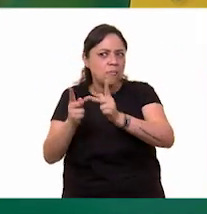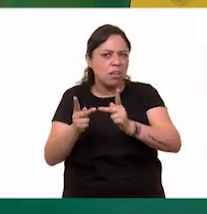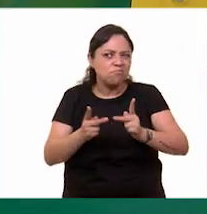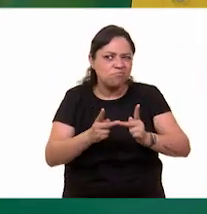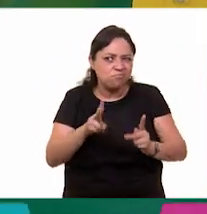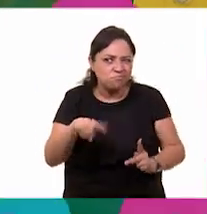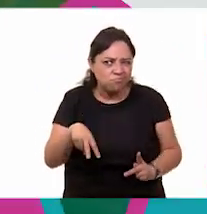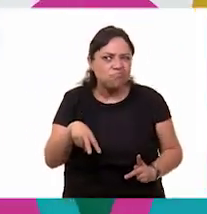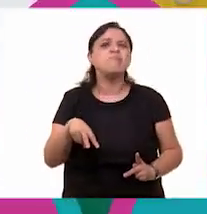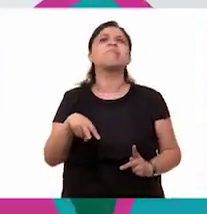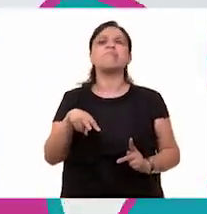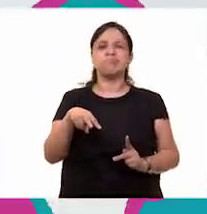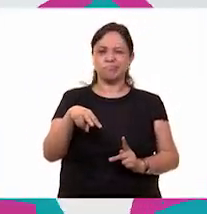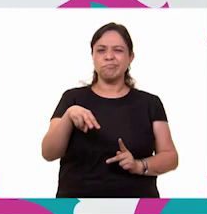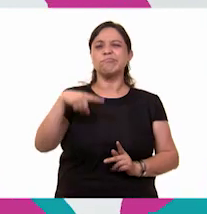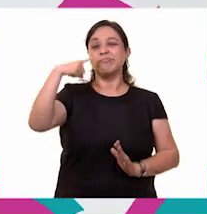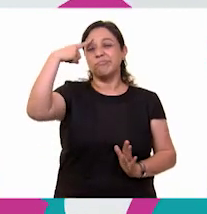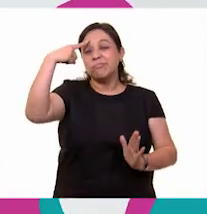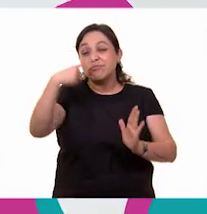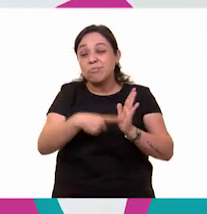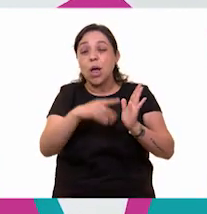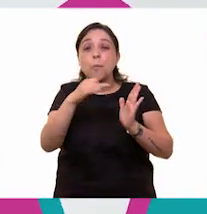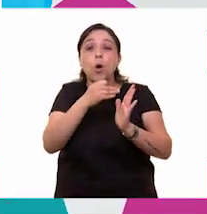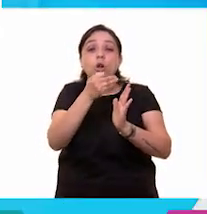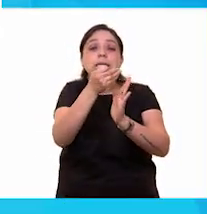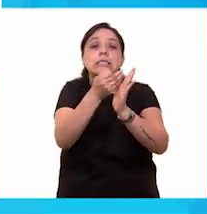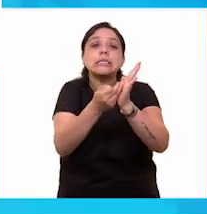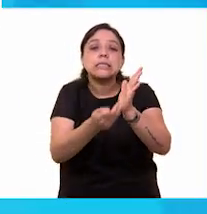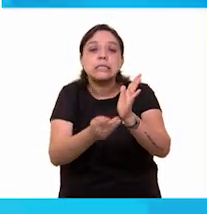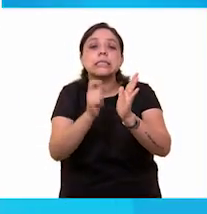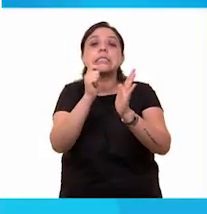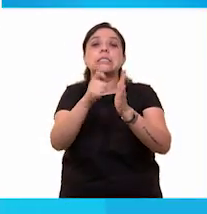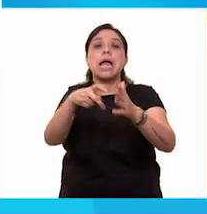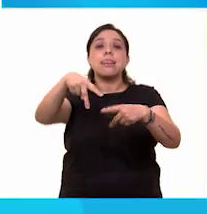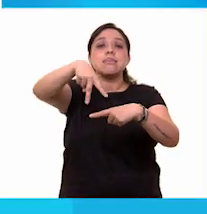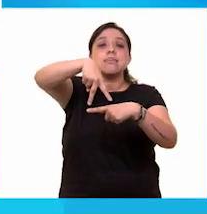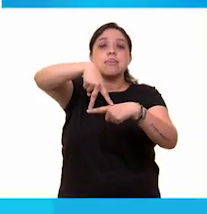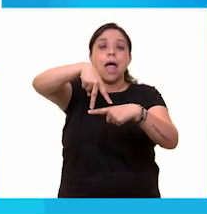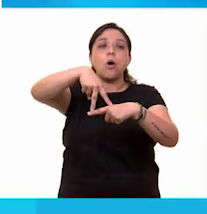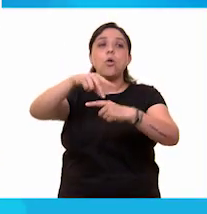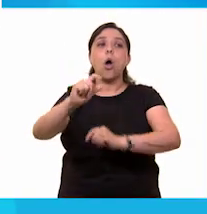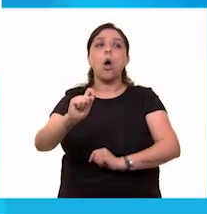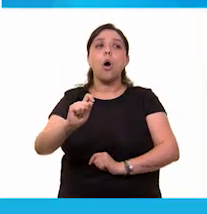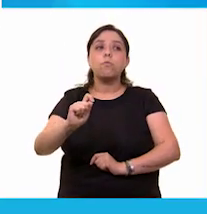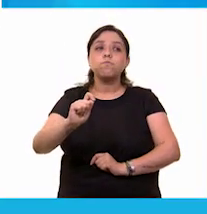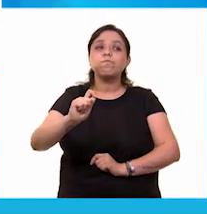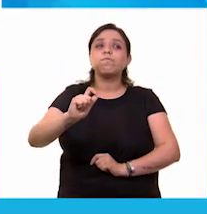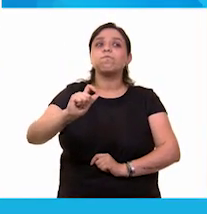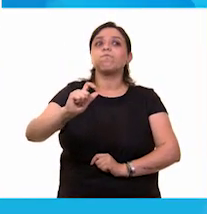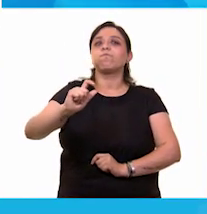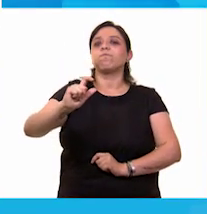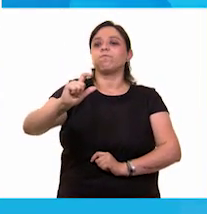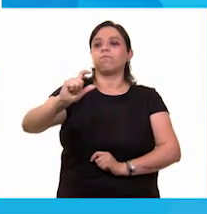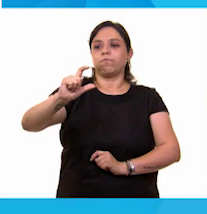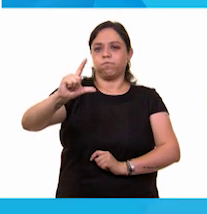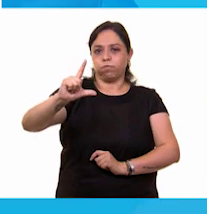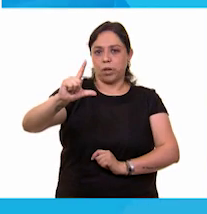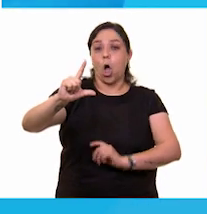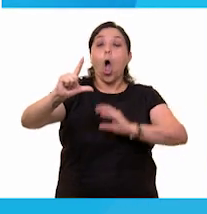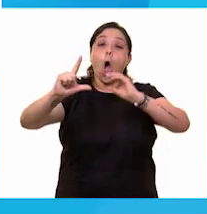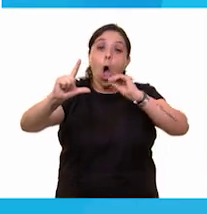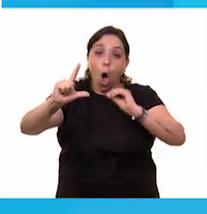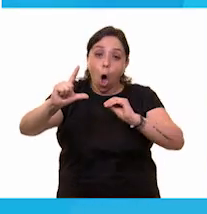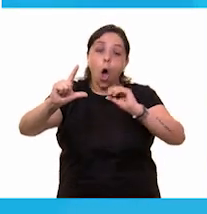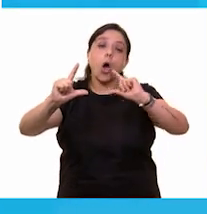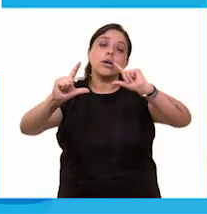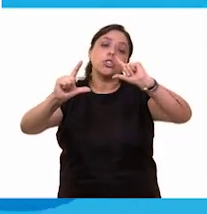mismo tamaño. Creo que a Tomás le faltó poner triángulos... un poco más grandes, más o grandes. Más pequeños. Claro, o más pequeños.